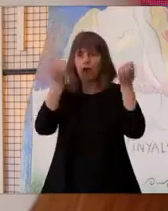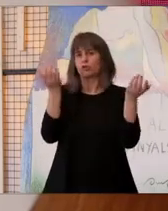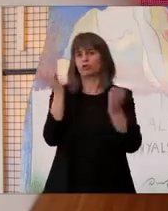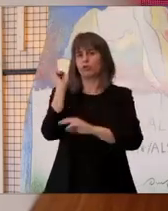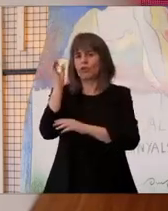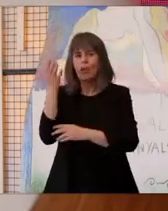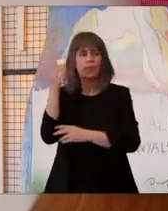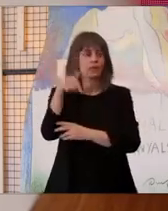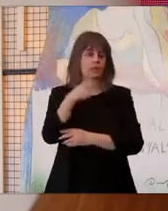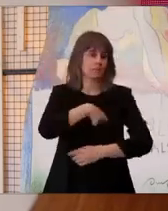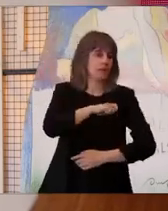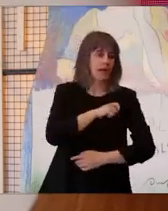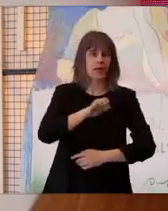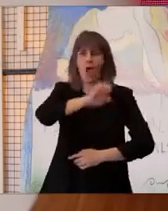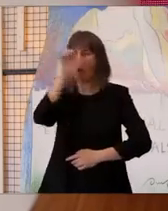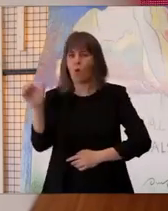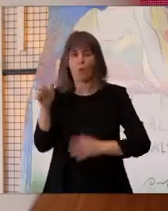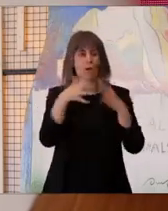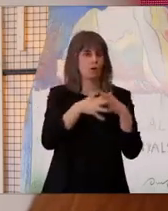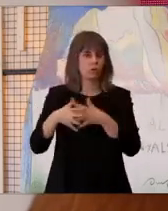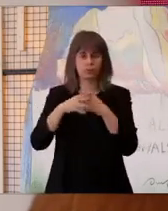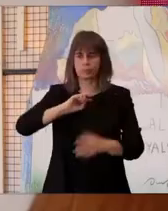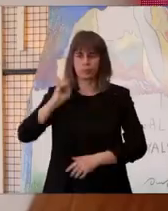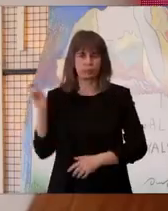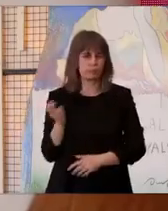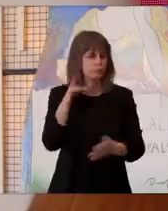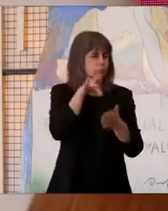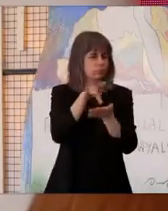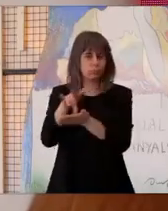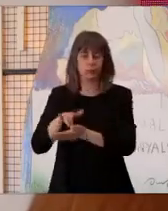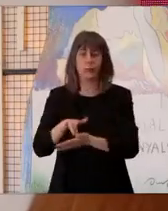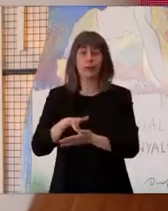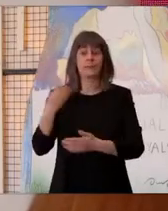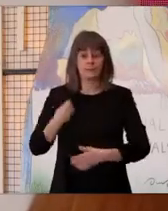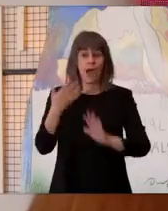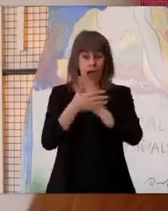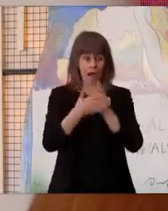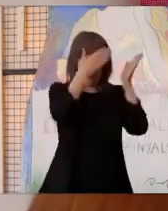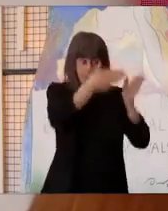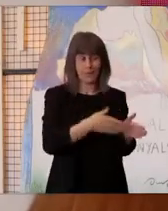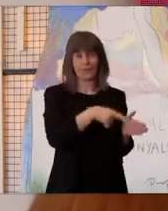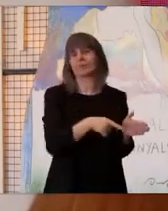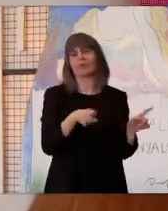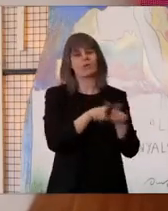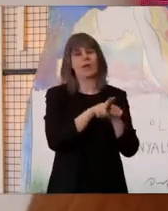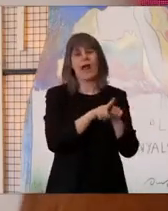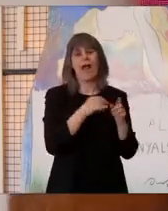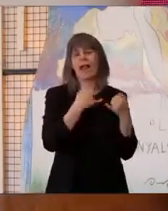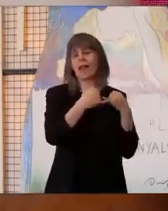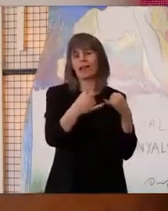y hablar de Inés alberdi siempre siempre es hablar de una línea de investigación que ha tenido un carácter